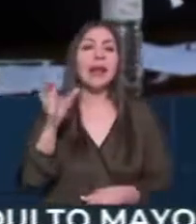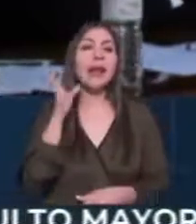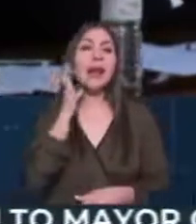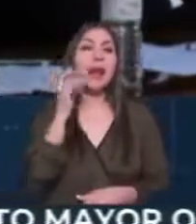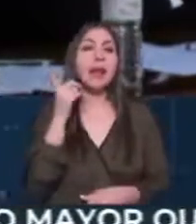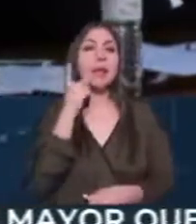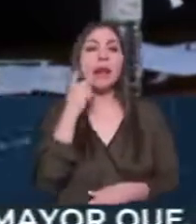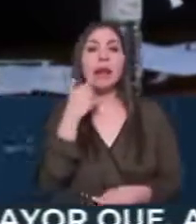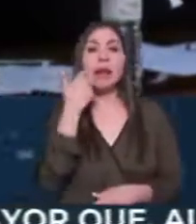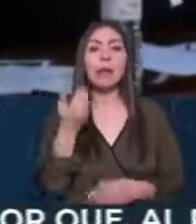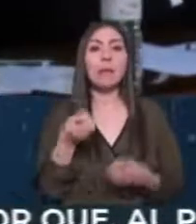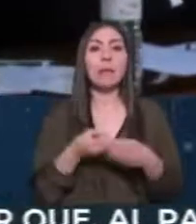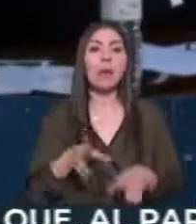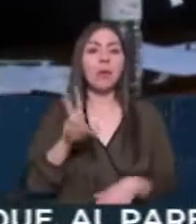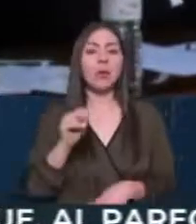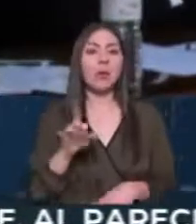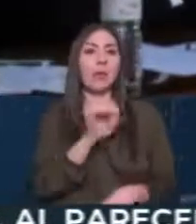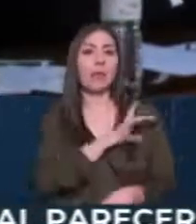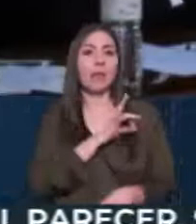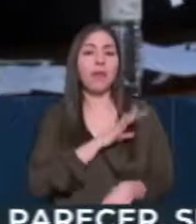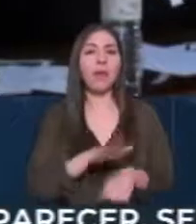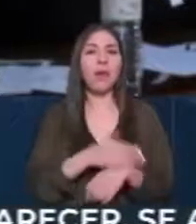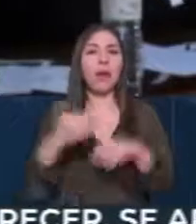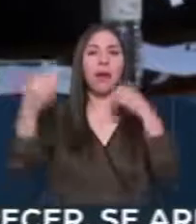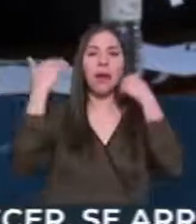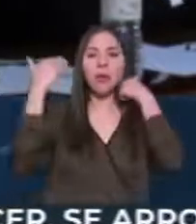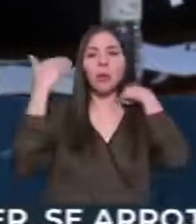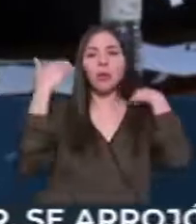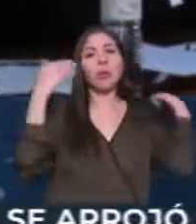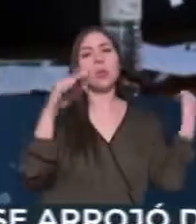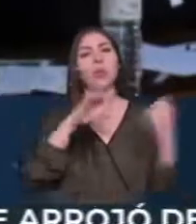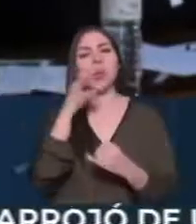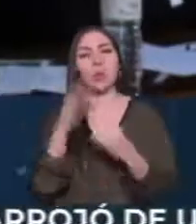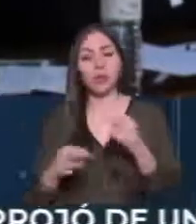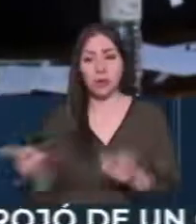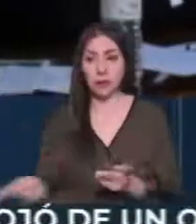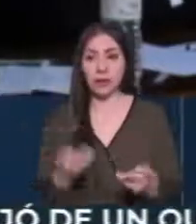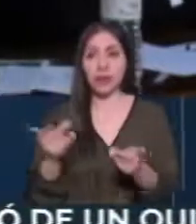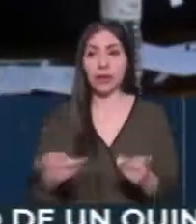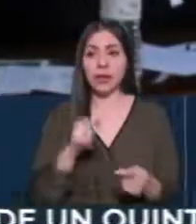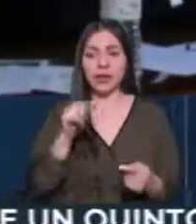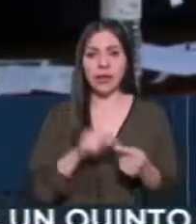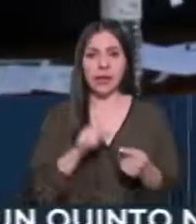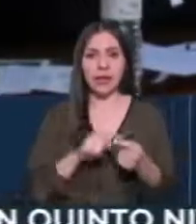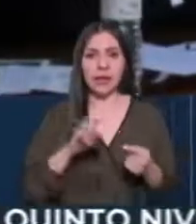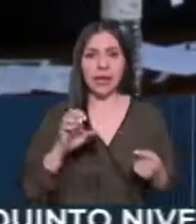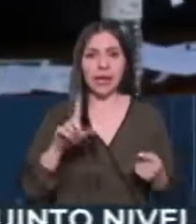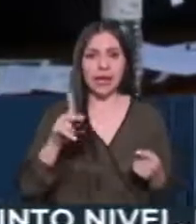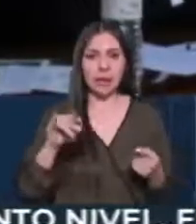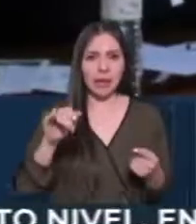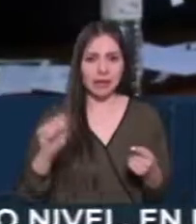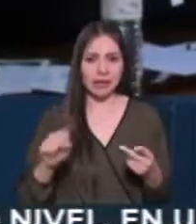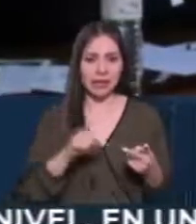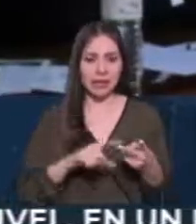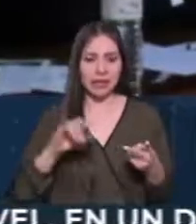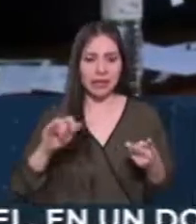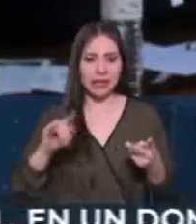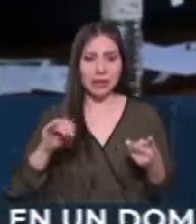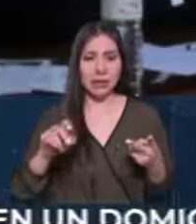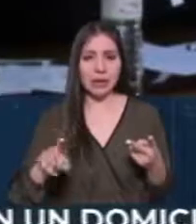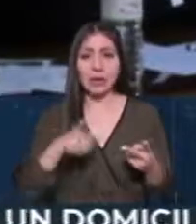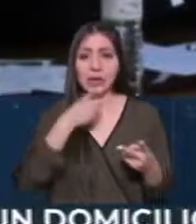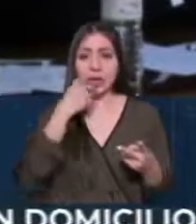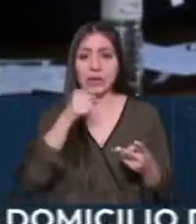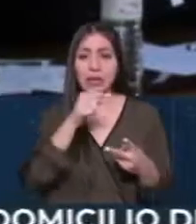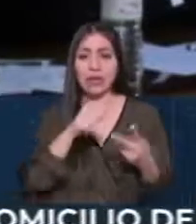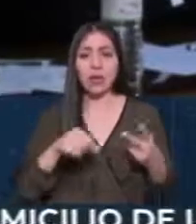las últimas encuestas serias, como la del País y como la del Citibanamex, arrojan que va Morena a retener la